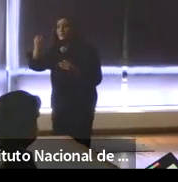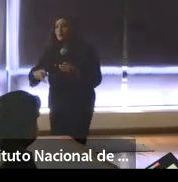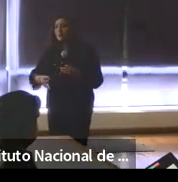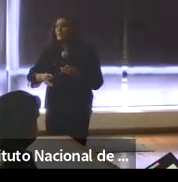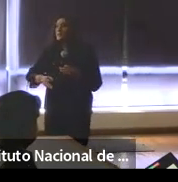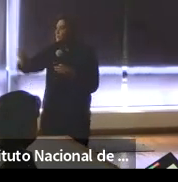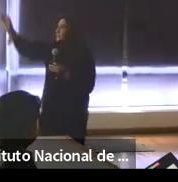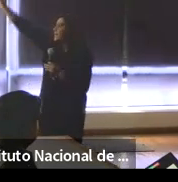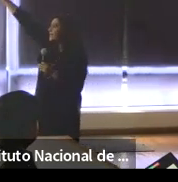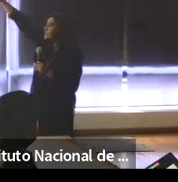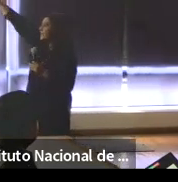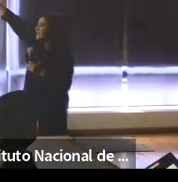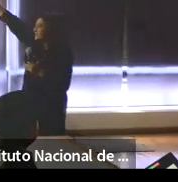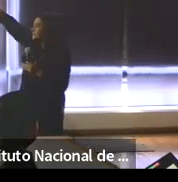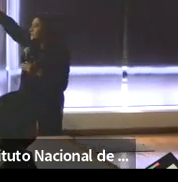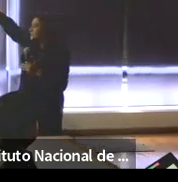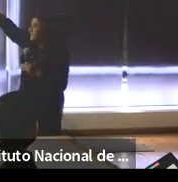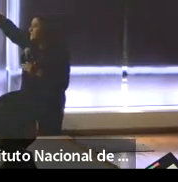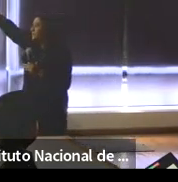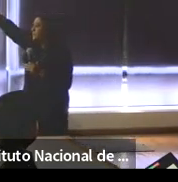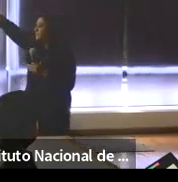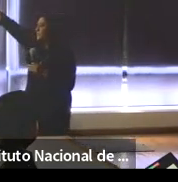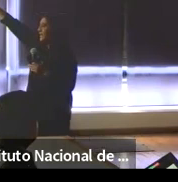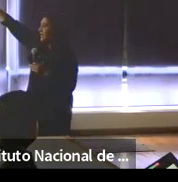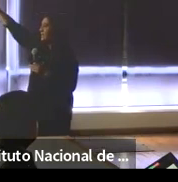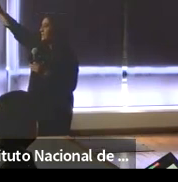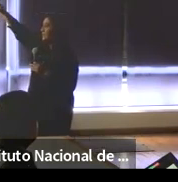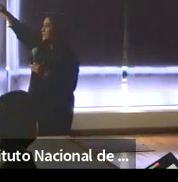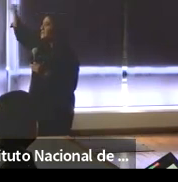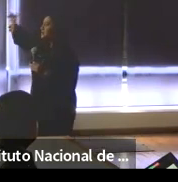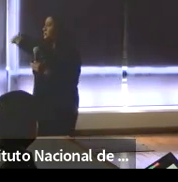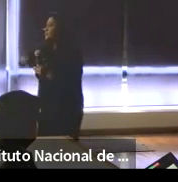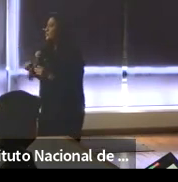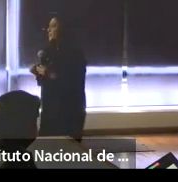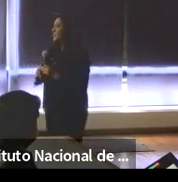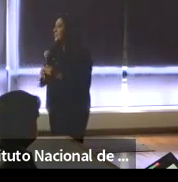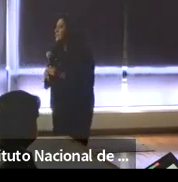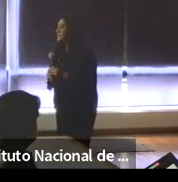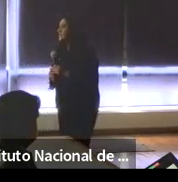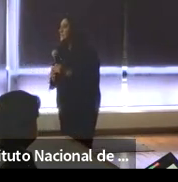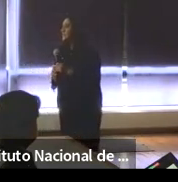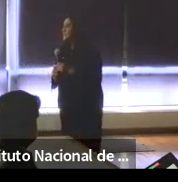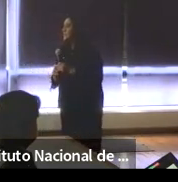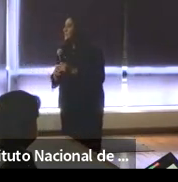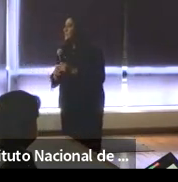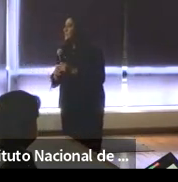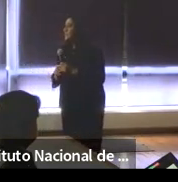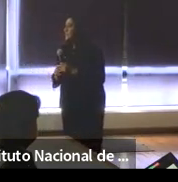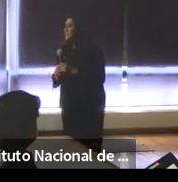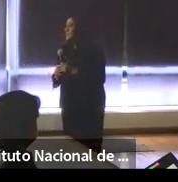un nivel operativo sí vaya con el alto directivo y le pida que se solucione un problema